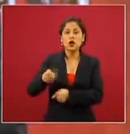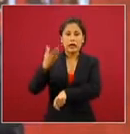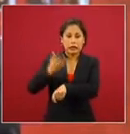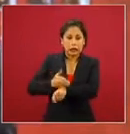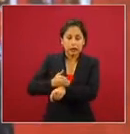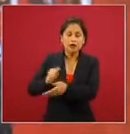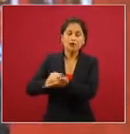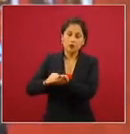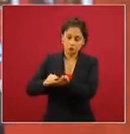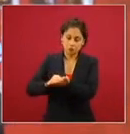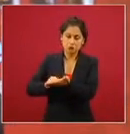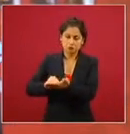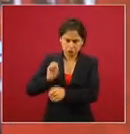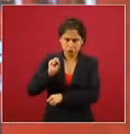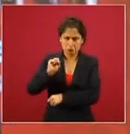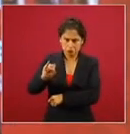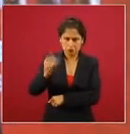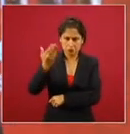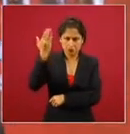solo no